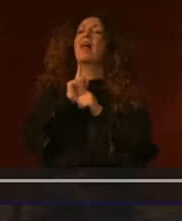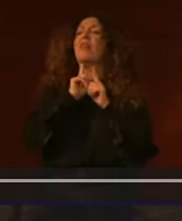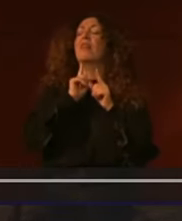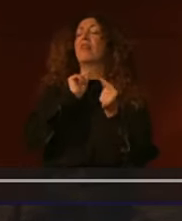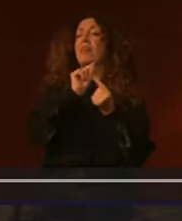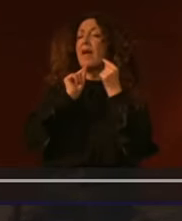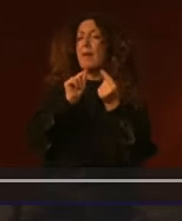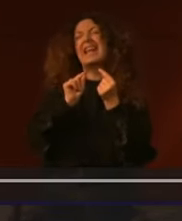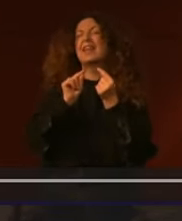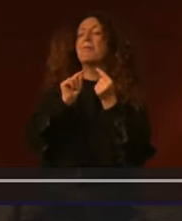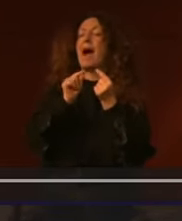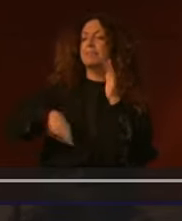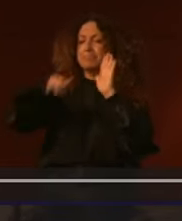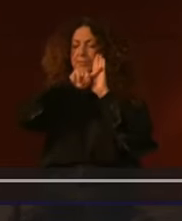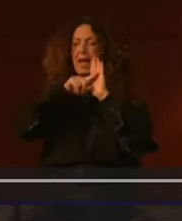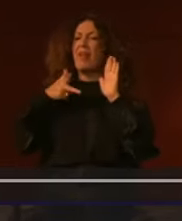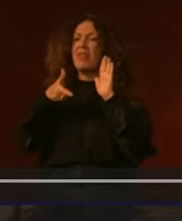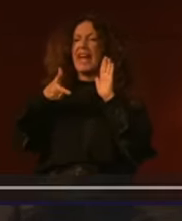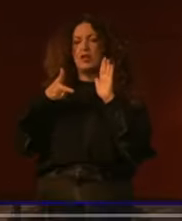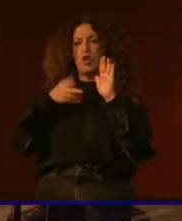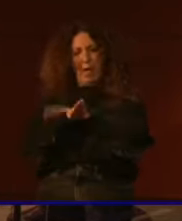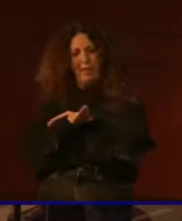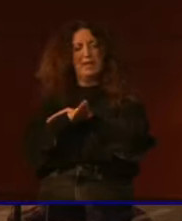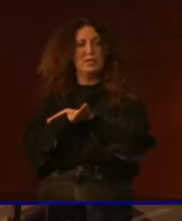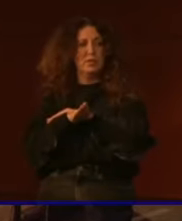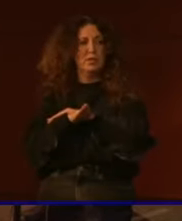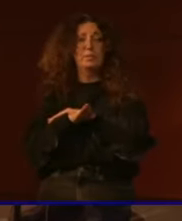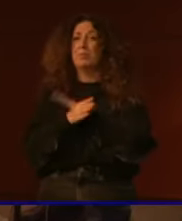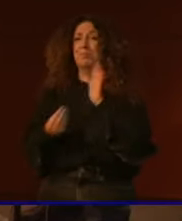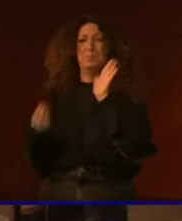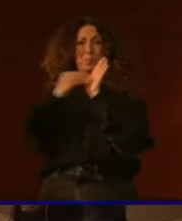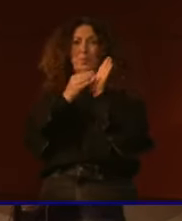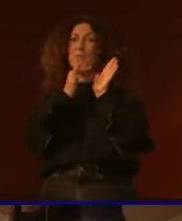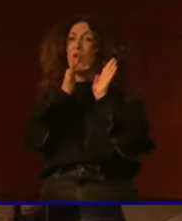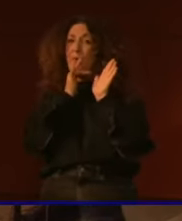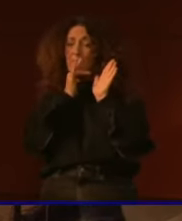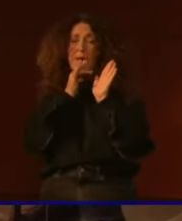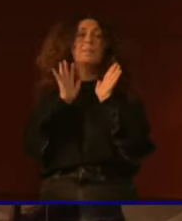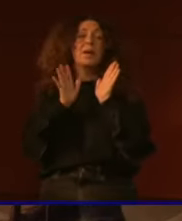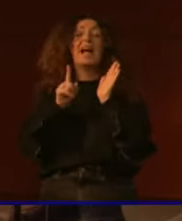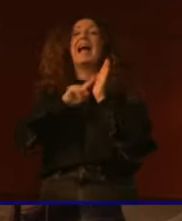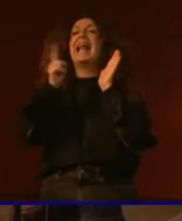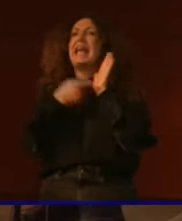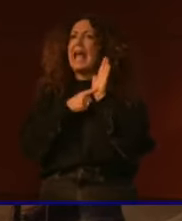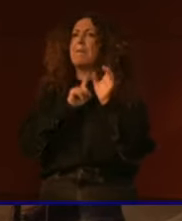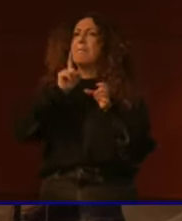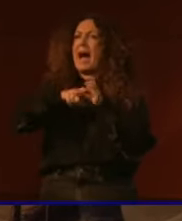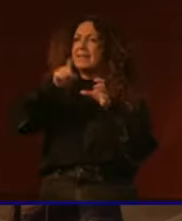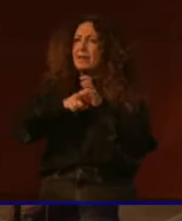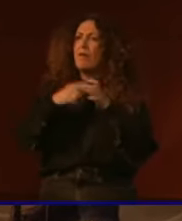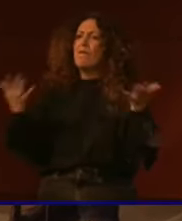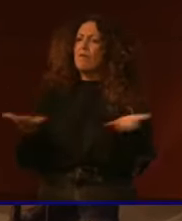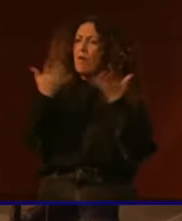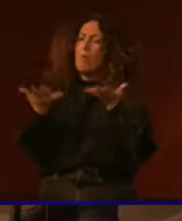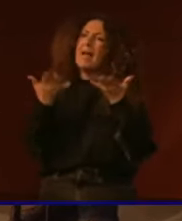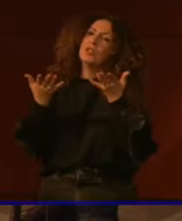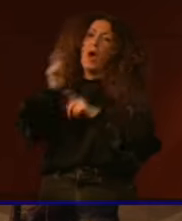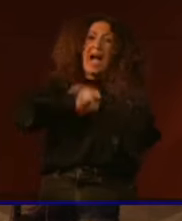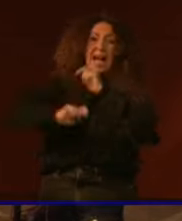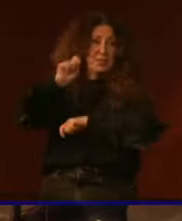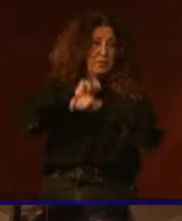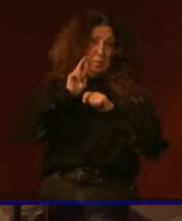aparezca el derecho de acceso, que de momento no está en el proyecto, a pesar de alegaciones, y cómo puede hacerse una ley de participación y fomento del asociacionismo, como habéis